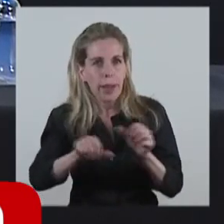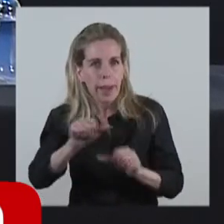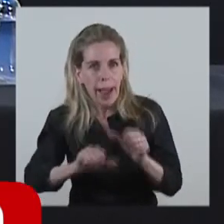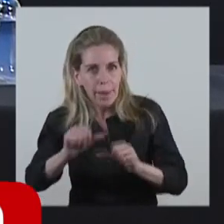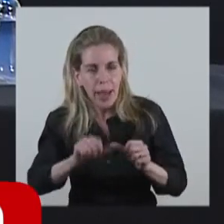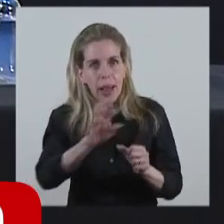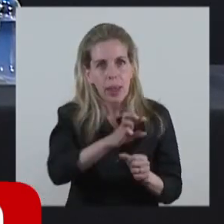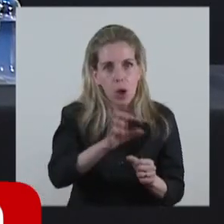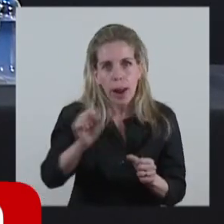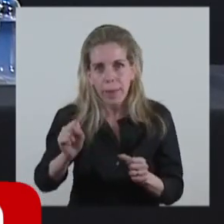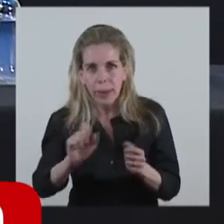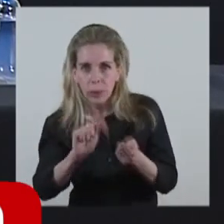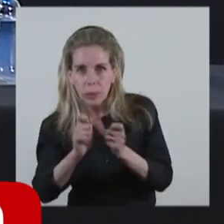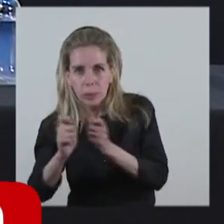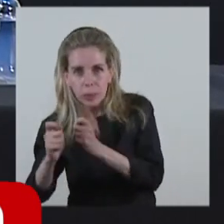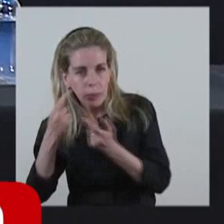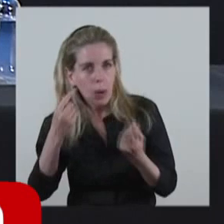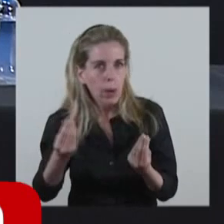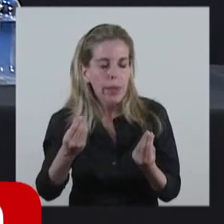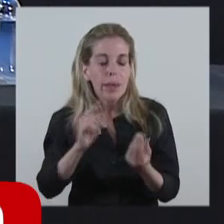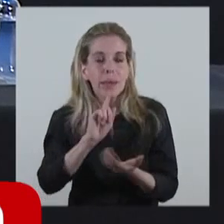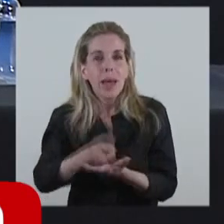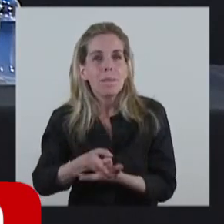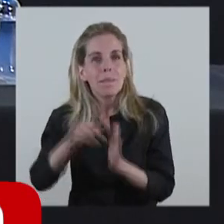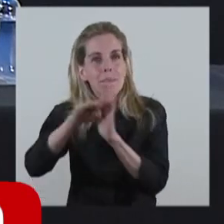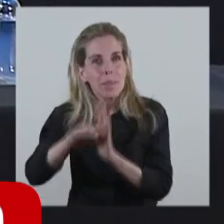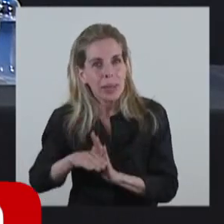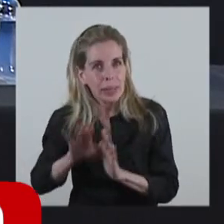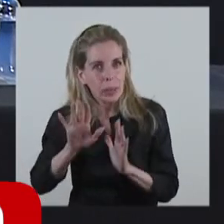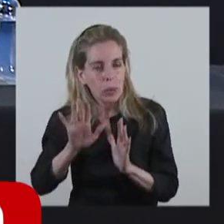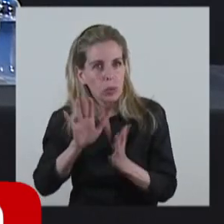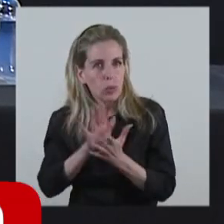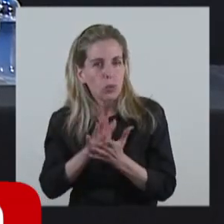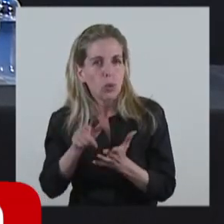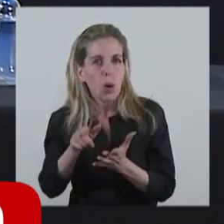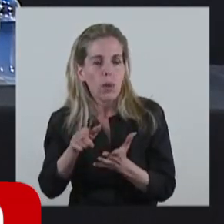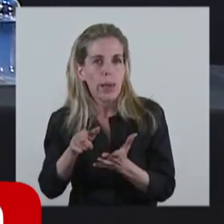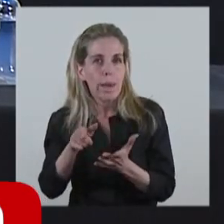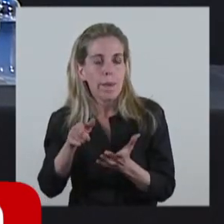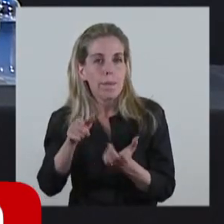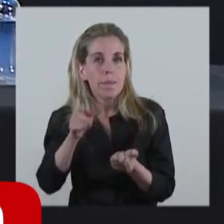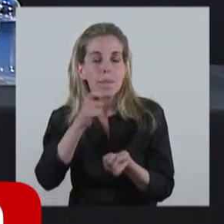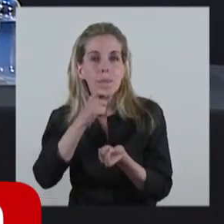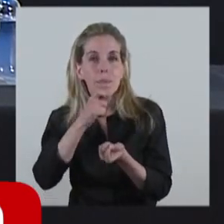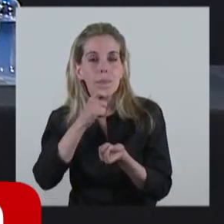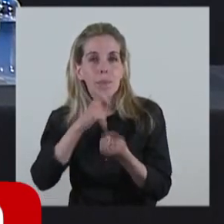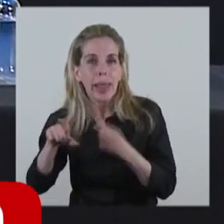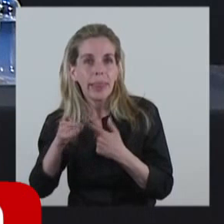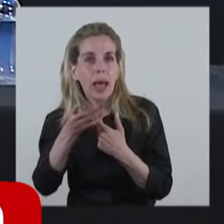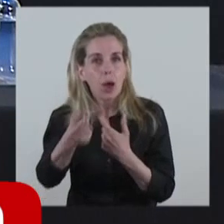de regulaciones y las medidas que afecten a la entrada y salida